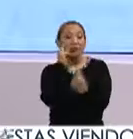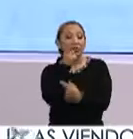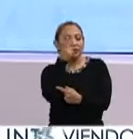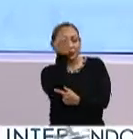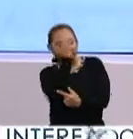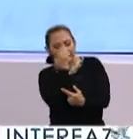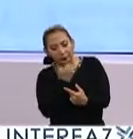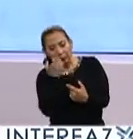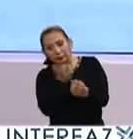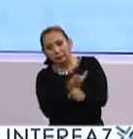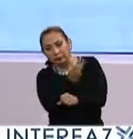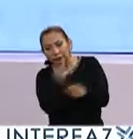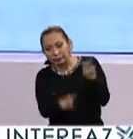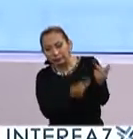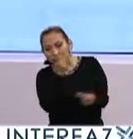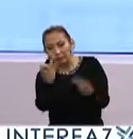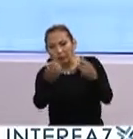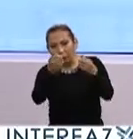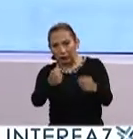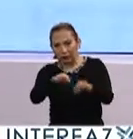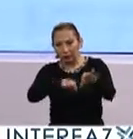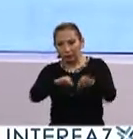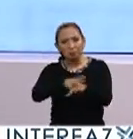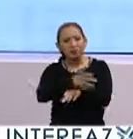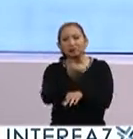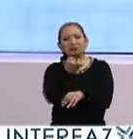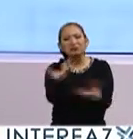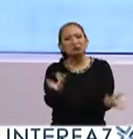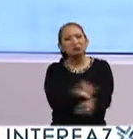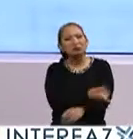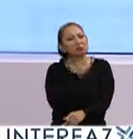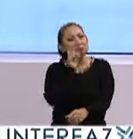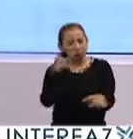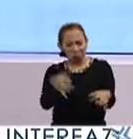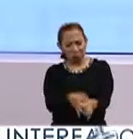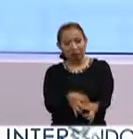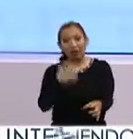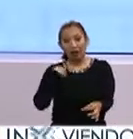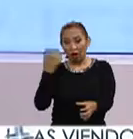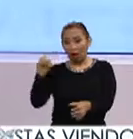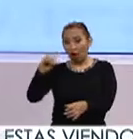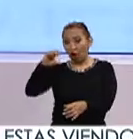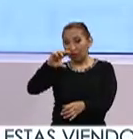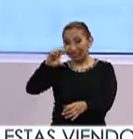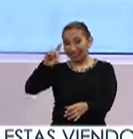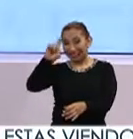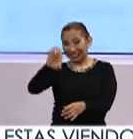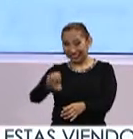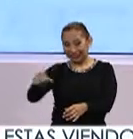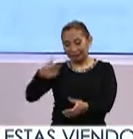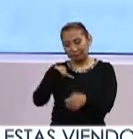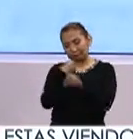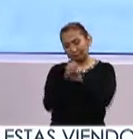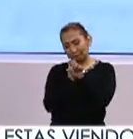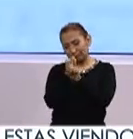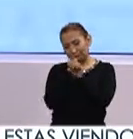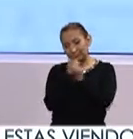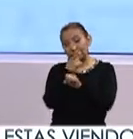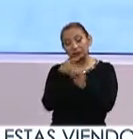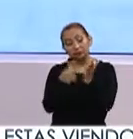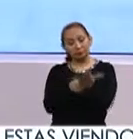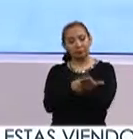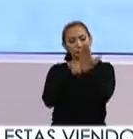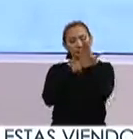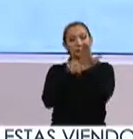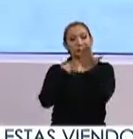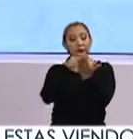la Encuesta Nacional de Ocupación y Empleo. ¿Por qué sucede esto? Un estudio de la Organización para la Cooperación y el Desarrollo Económicos muestra que